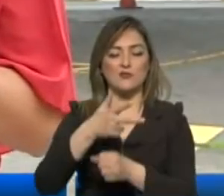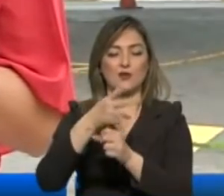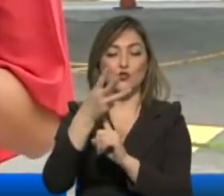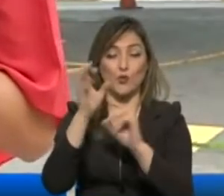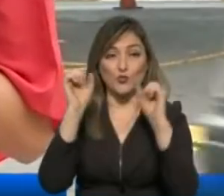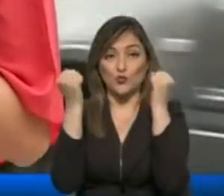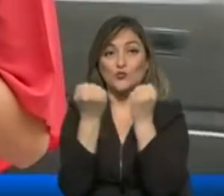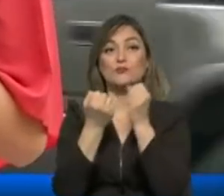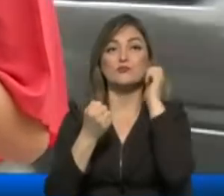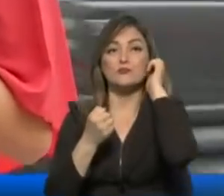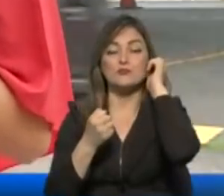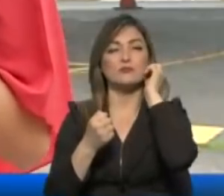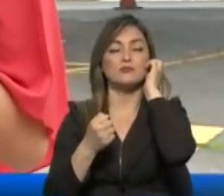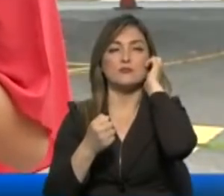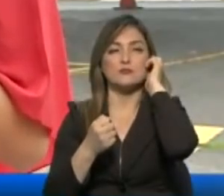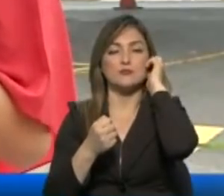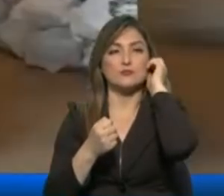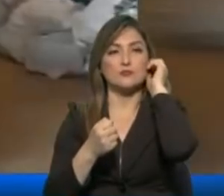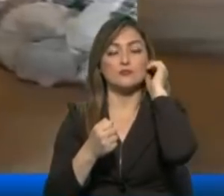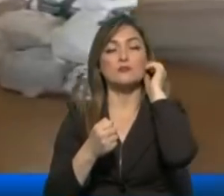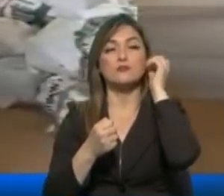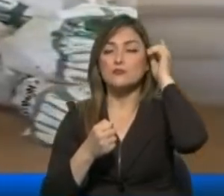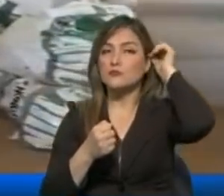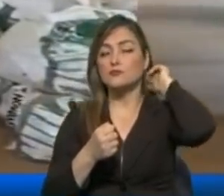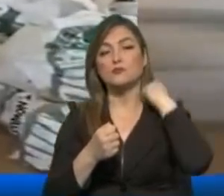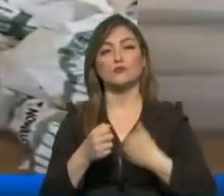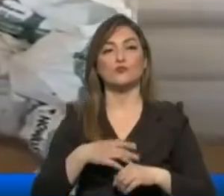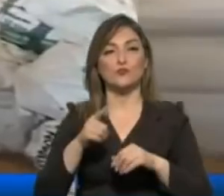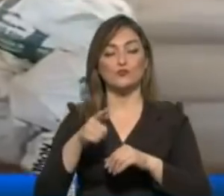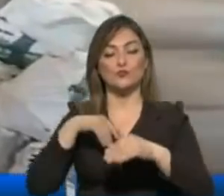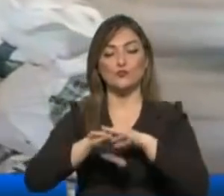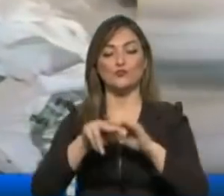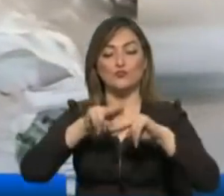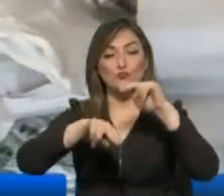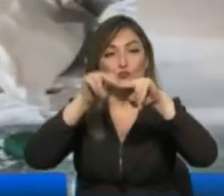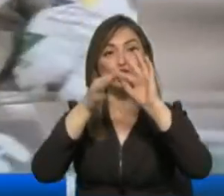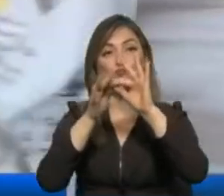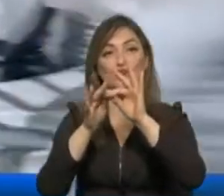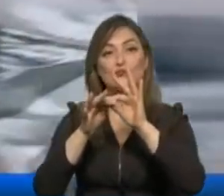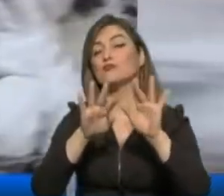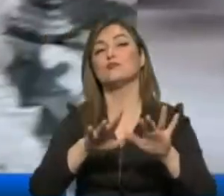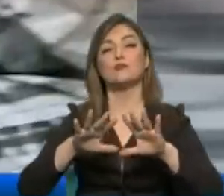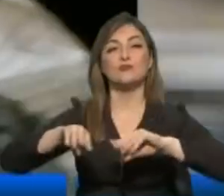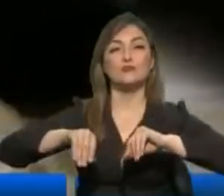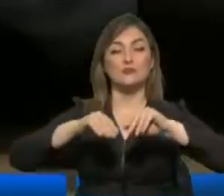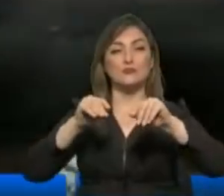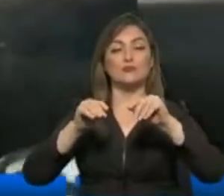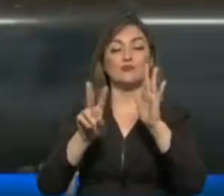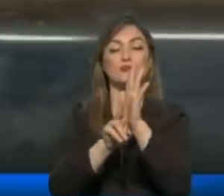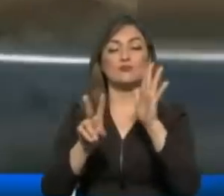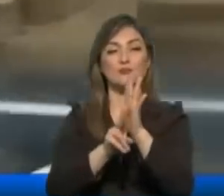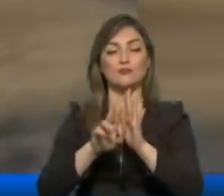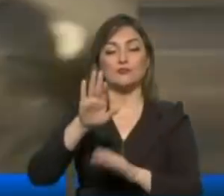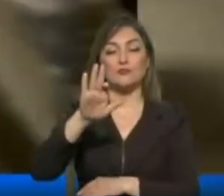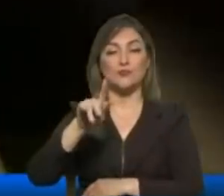circulan en redes sociales muestran la intervención que se estaría realizando aquí en el Hotel Quito. Según el secretario de Territorio, Hábitat y Vivienda,